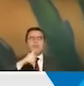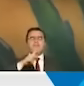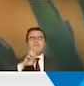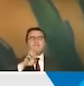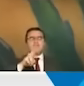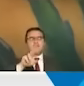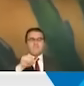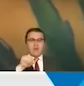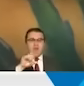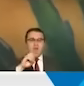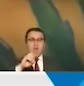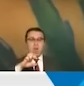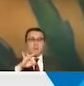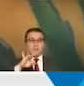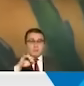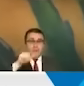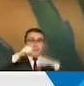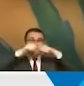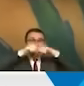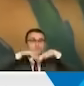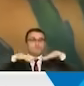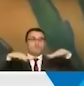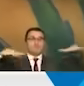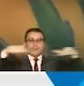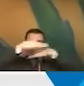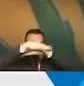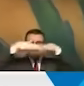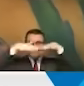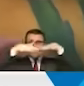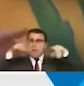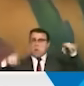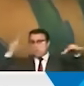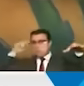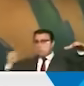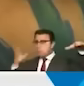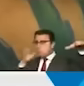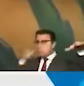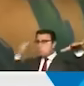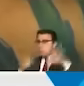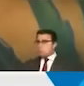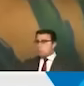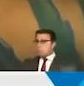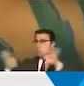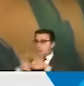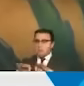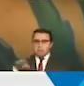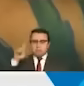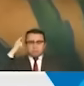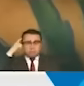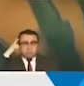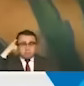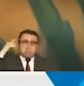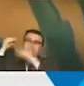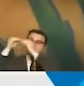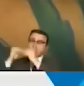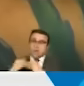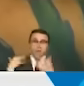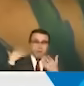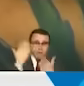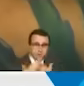la importancia que tendrían en el futuro no es difícil tender una fibra óptica